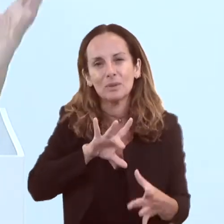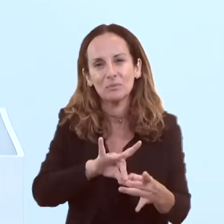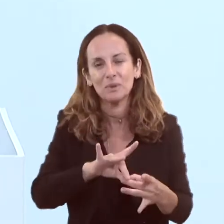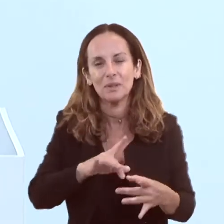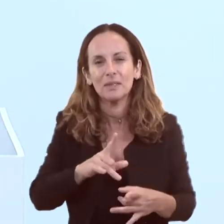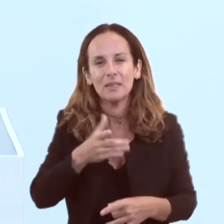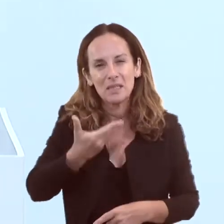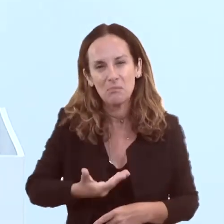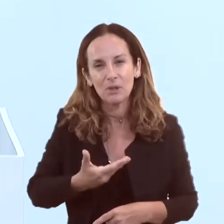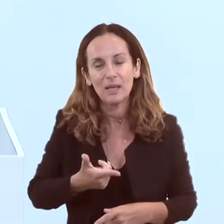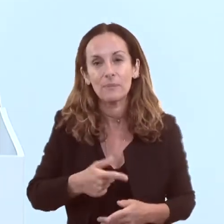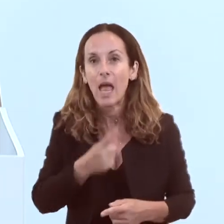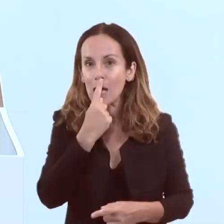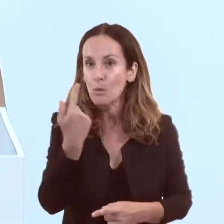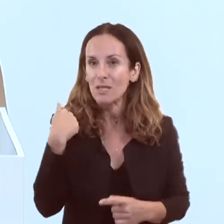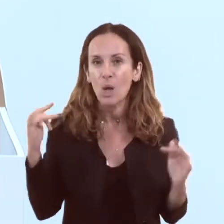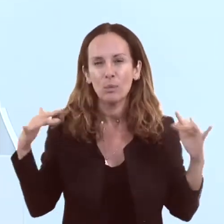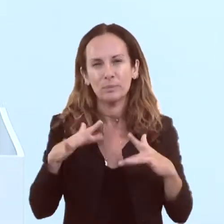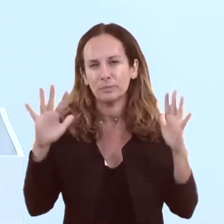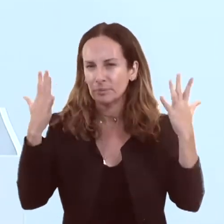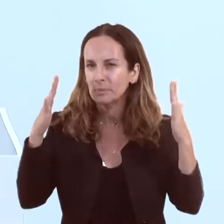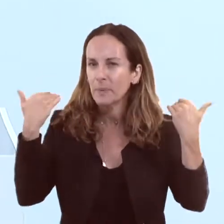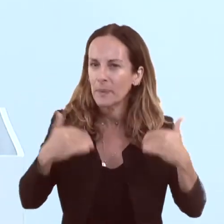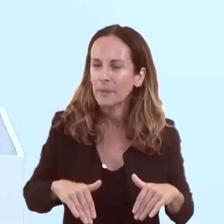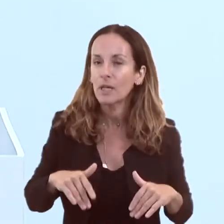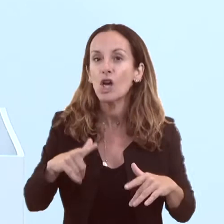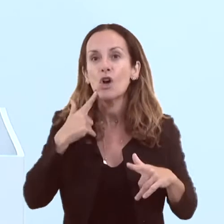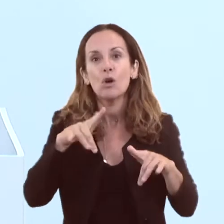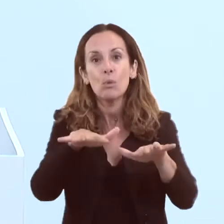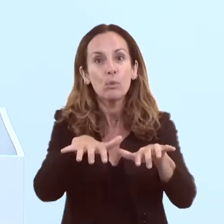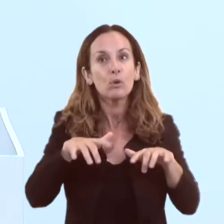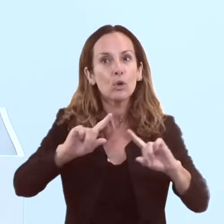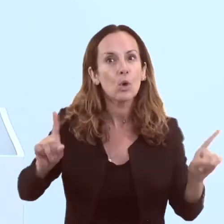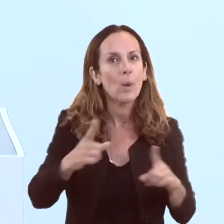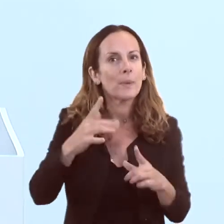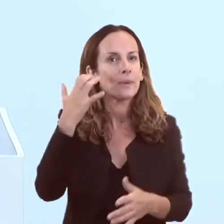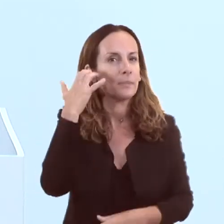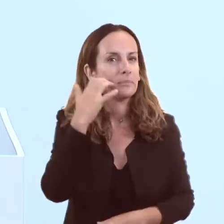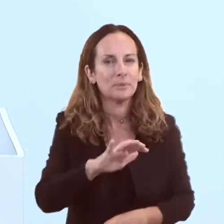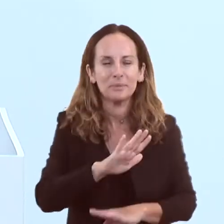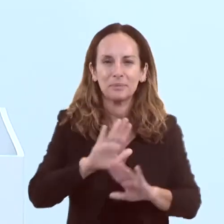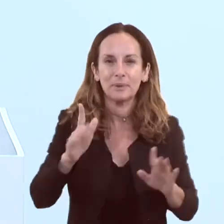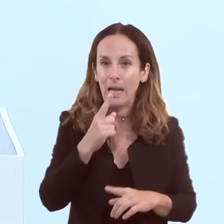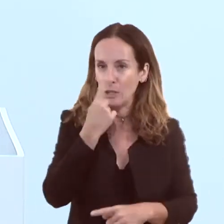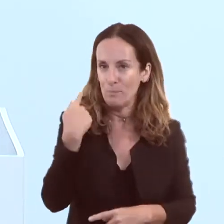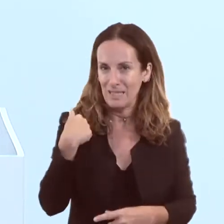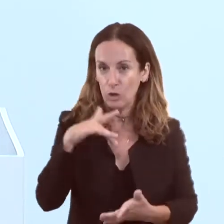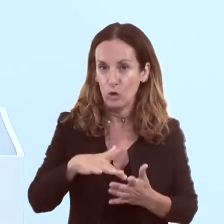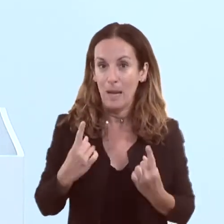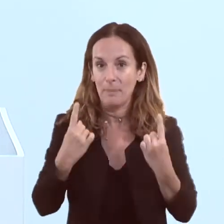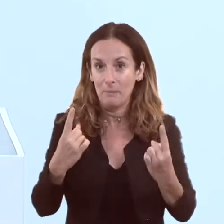fue un concert la impasada seco año en las patillas es Colonia un conser que no tenía ras de bour y que se va a la empresa